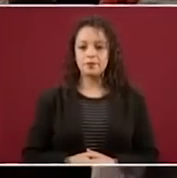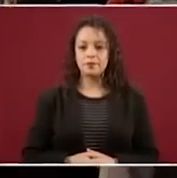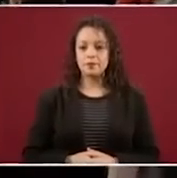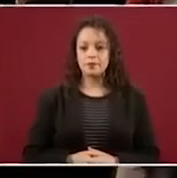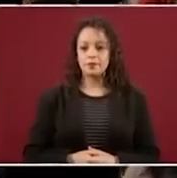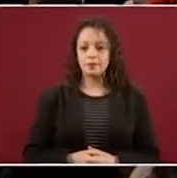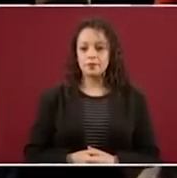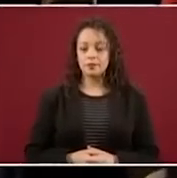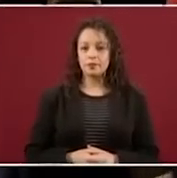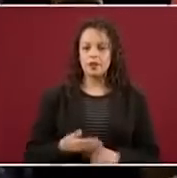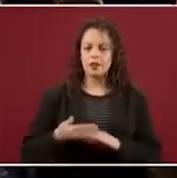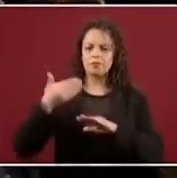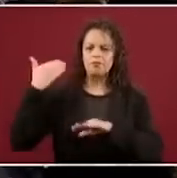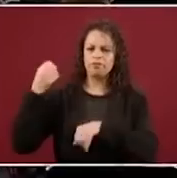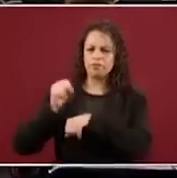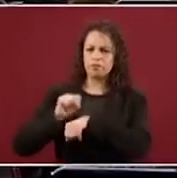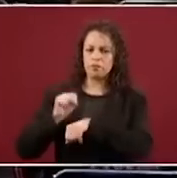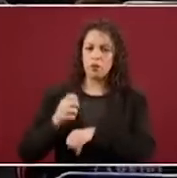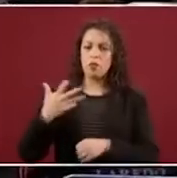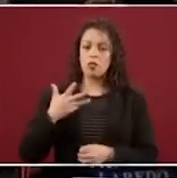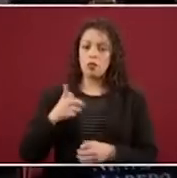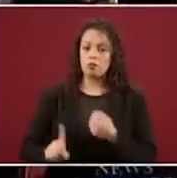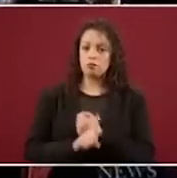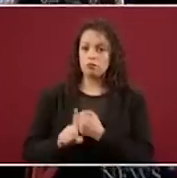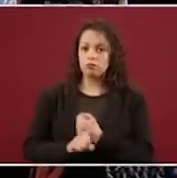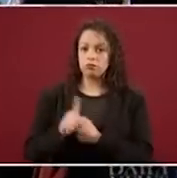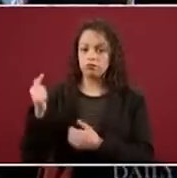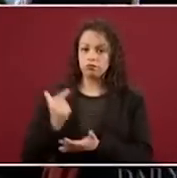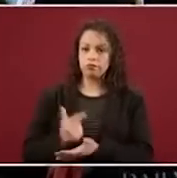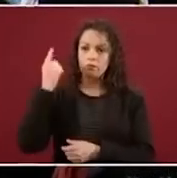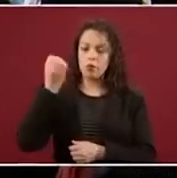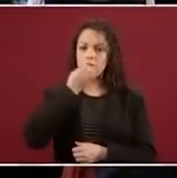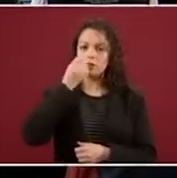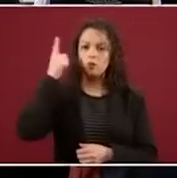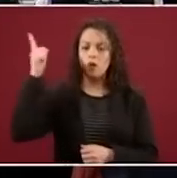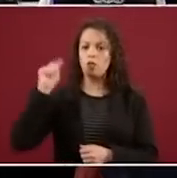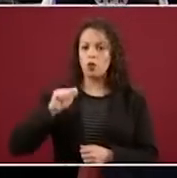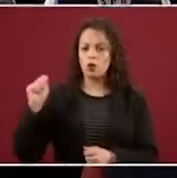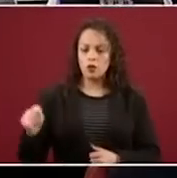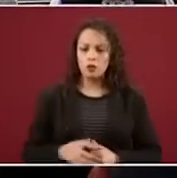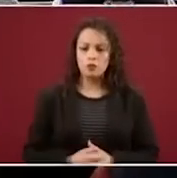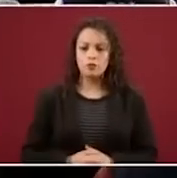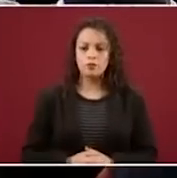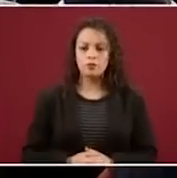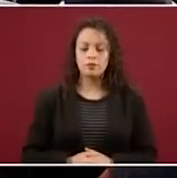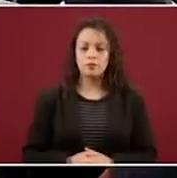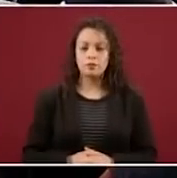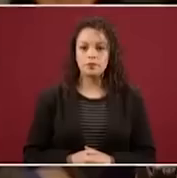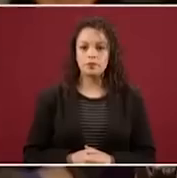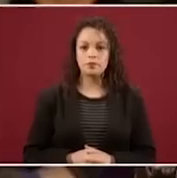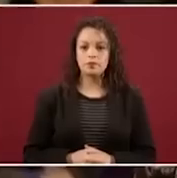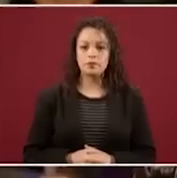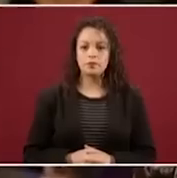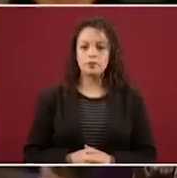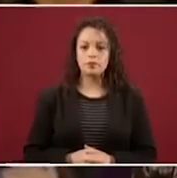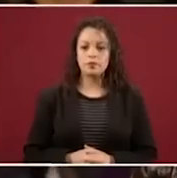Secretario, en semanas anteriores sucedió una tragedia en un colegio de Torreón. Secretario, ¿hay la posibilidad de que se pueda